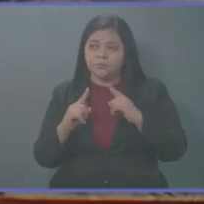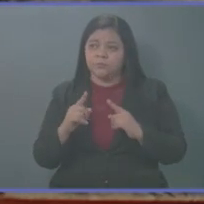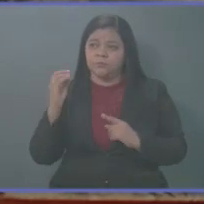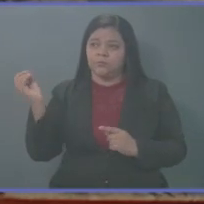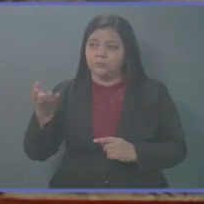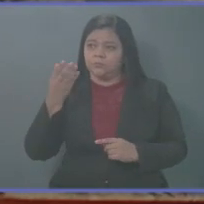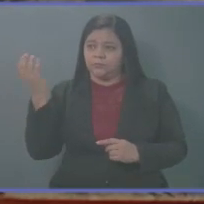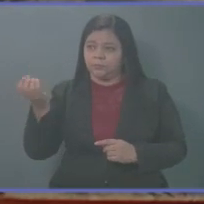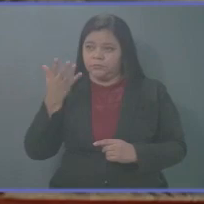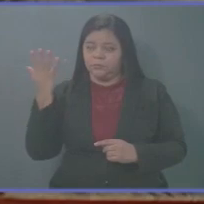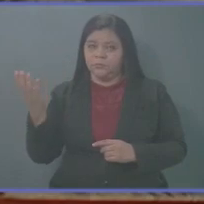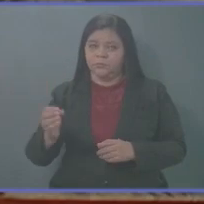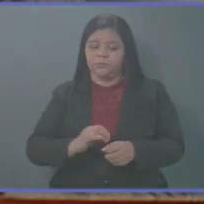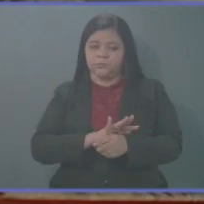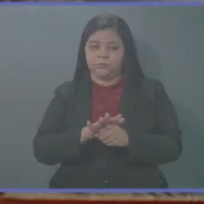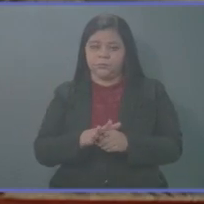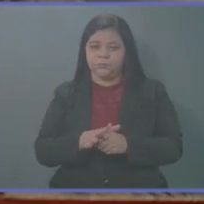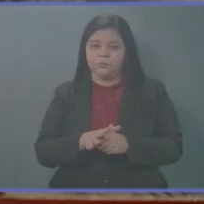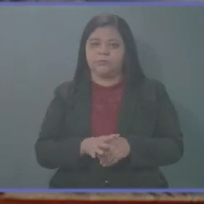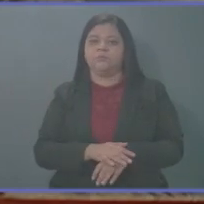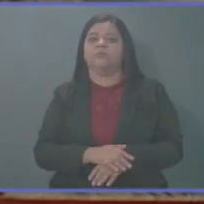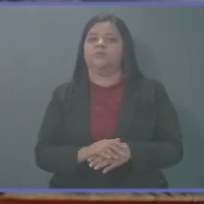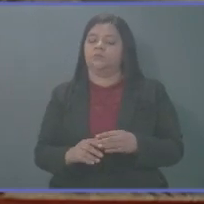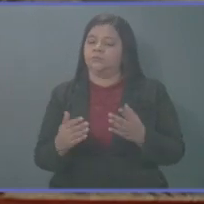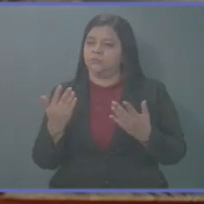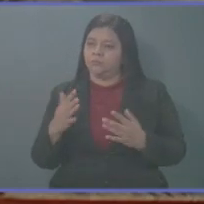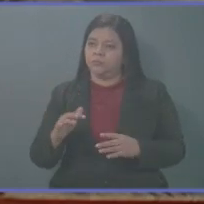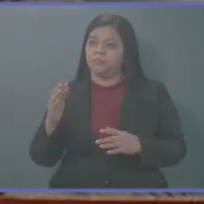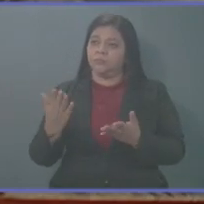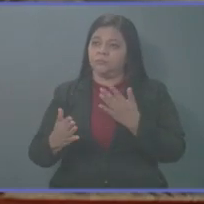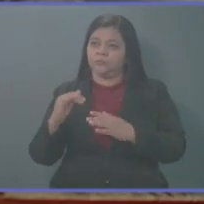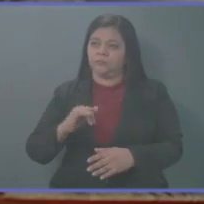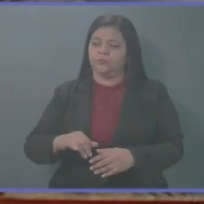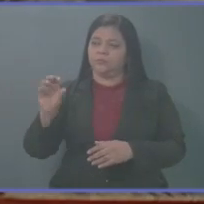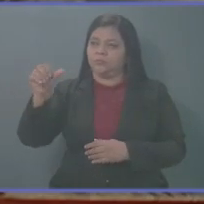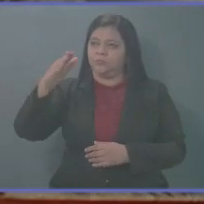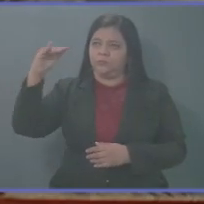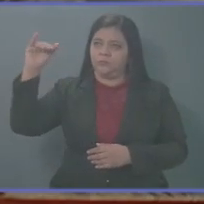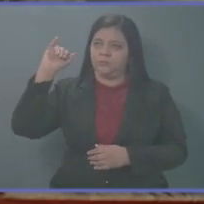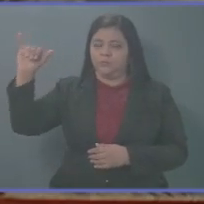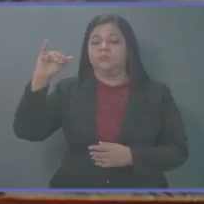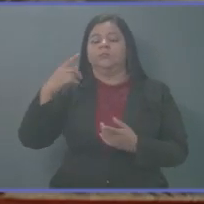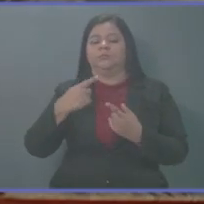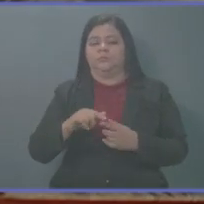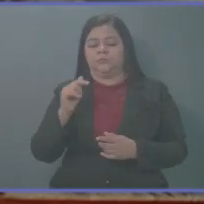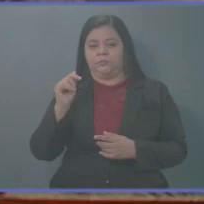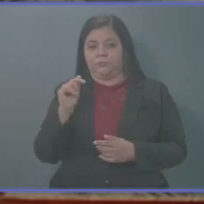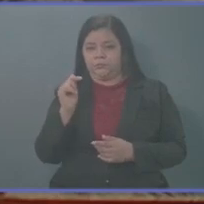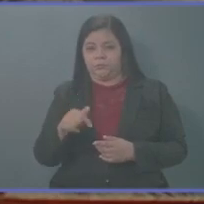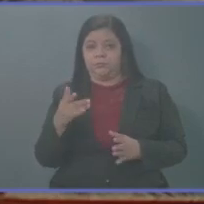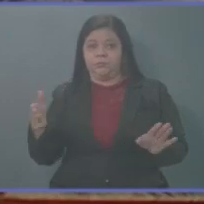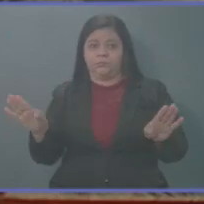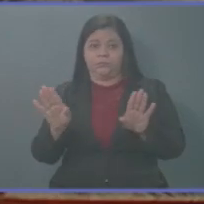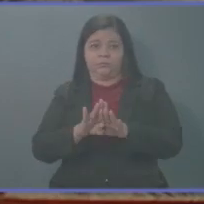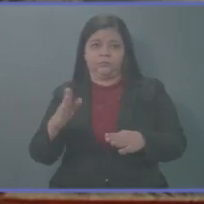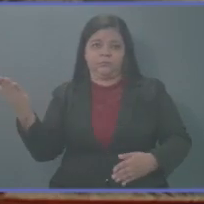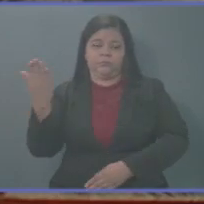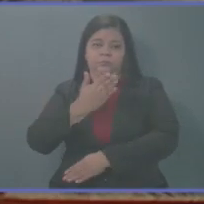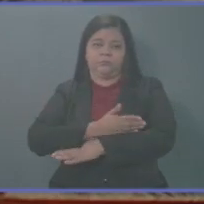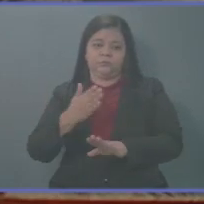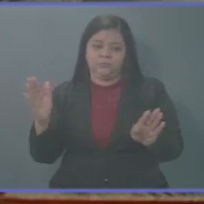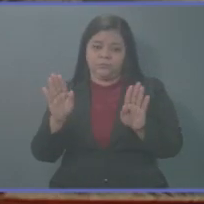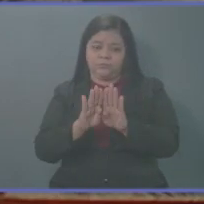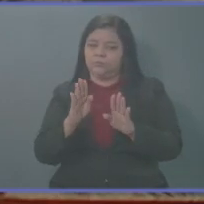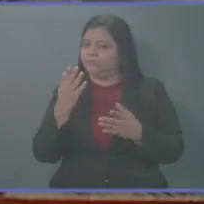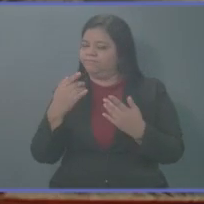emergencia causada por el COVID-19 se encontraban fuera del país y debido al cierre de las fronteras por dicha declaración no